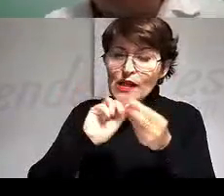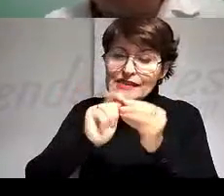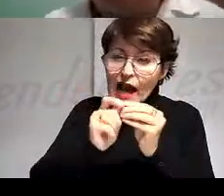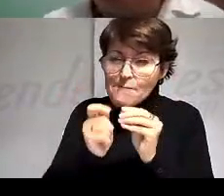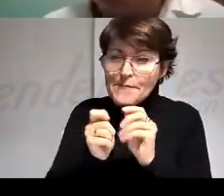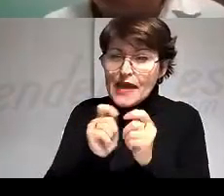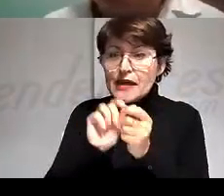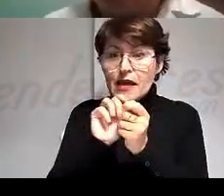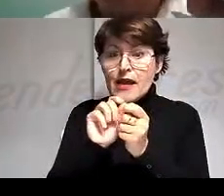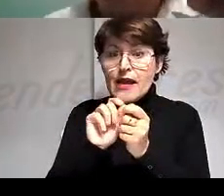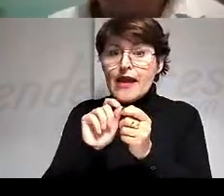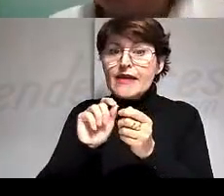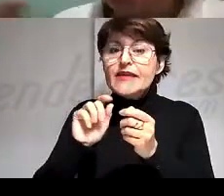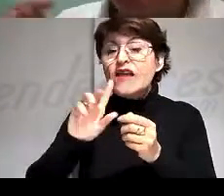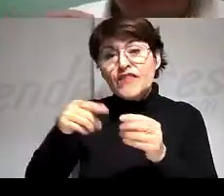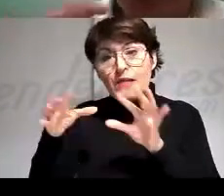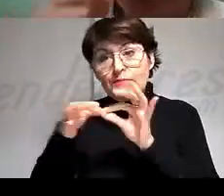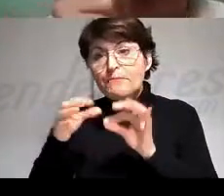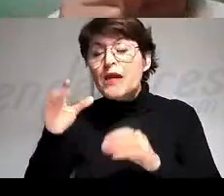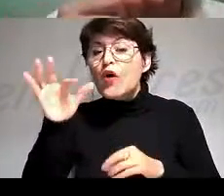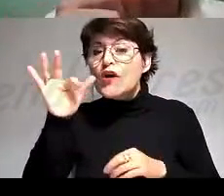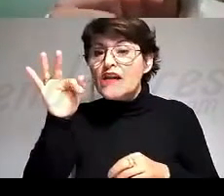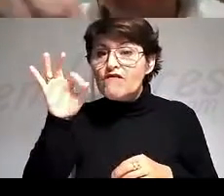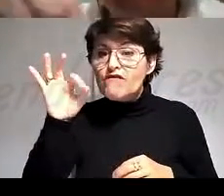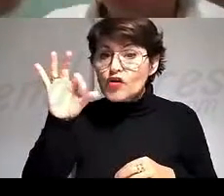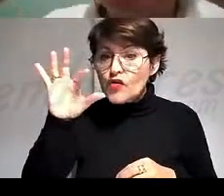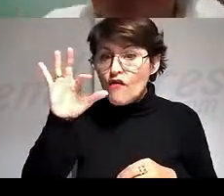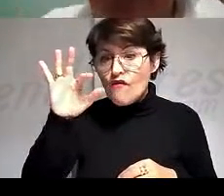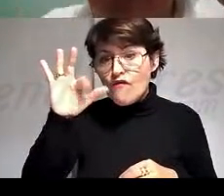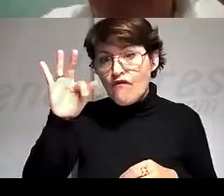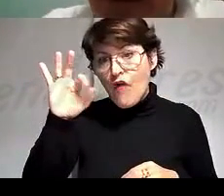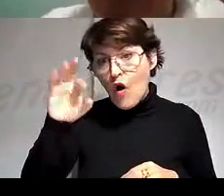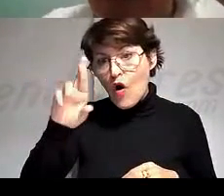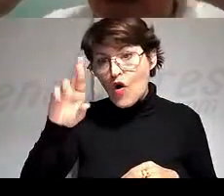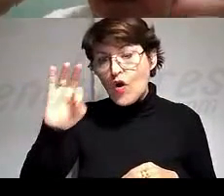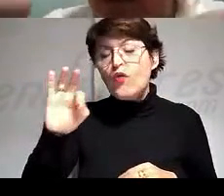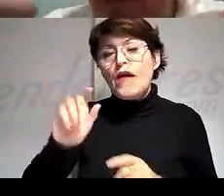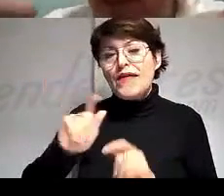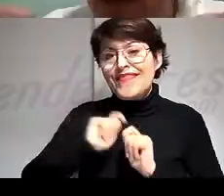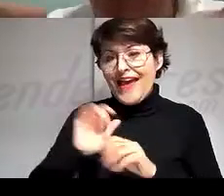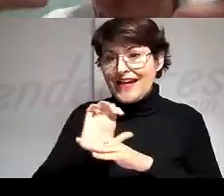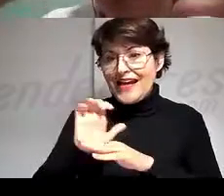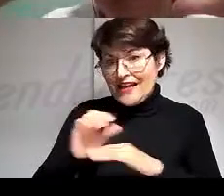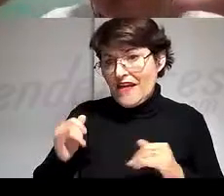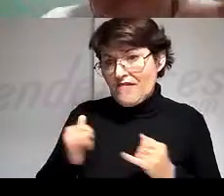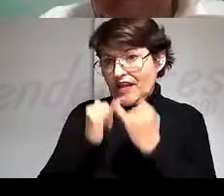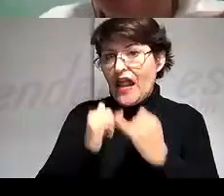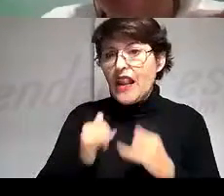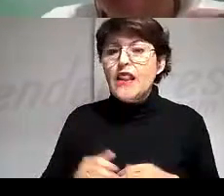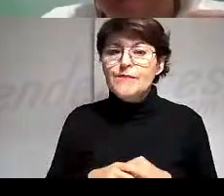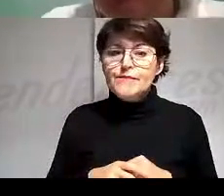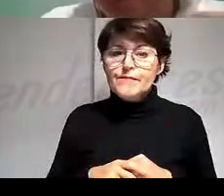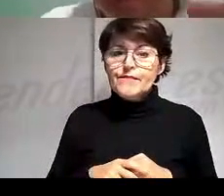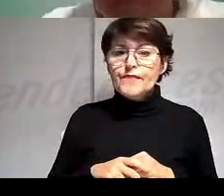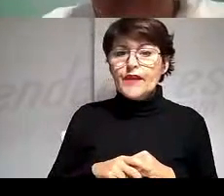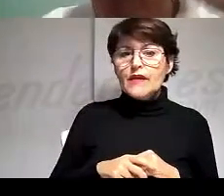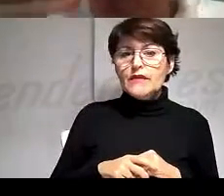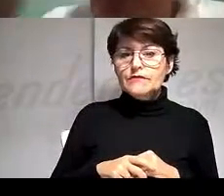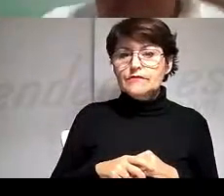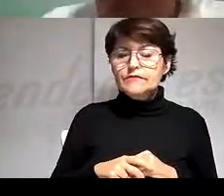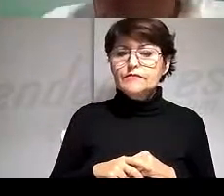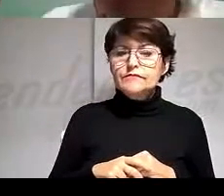unidos a un enlace fósforo y ese es el enlace fósforo el que genera la energía finalmente. O sea que sí que la moneda de cambio